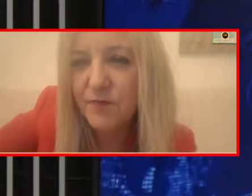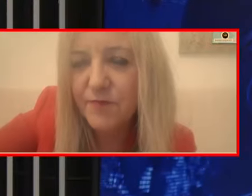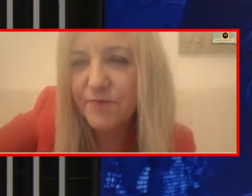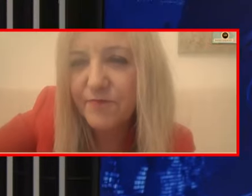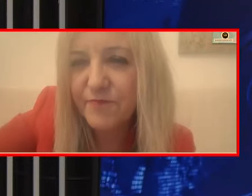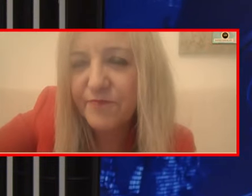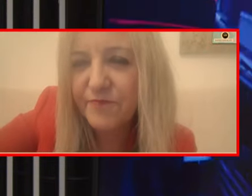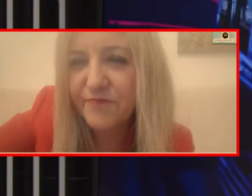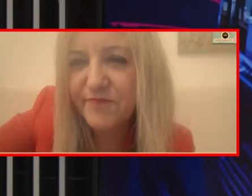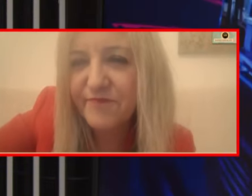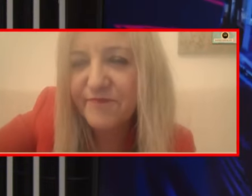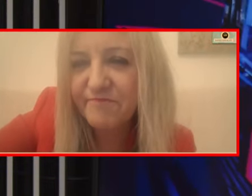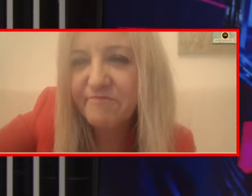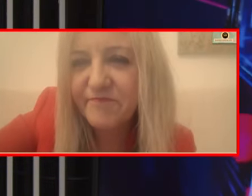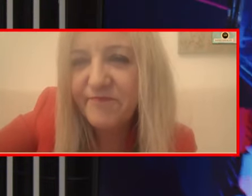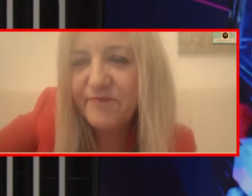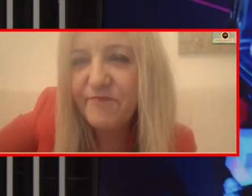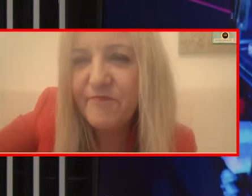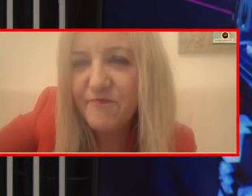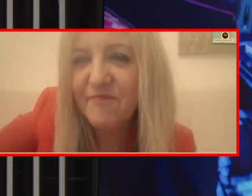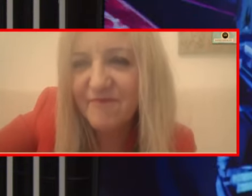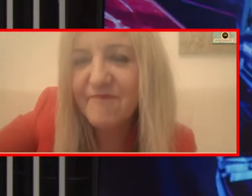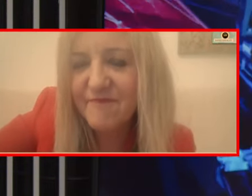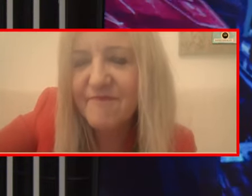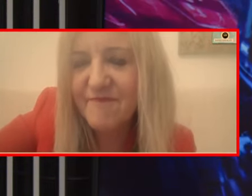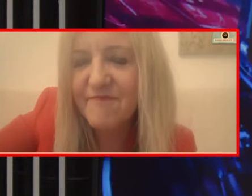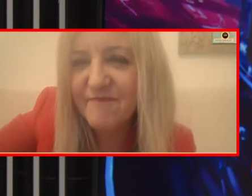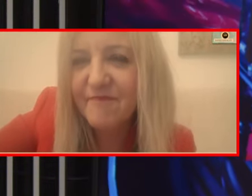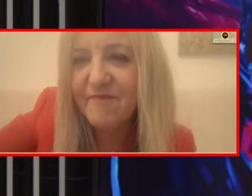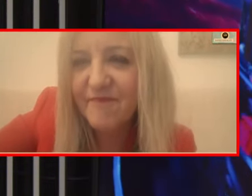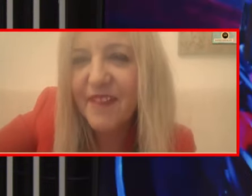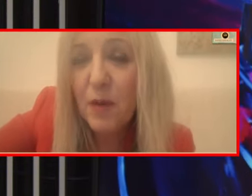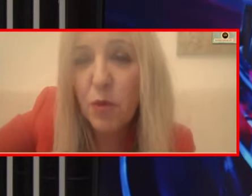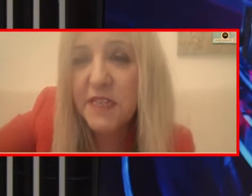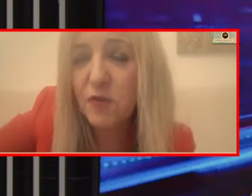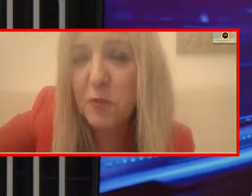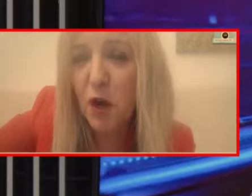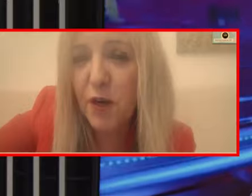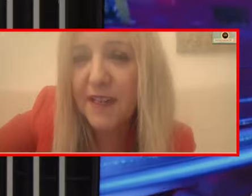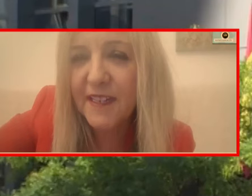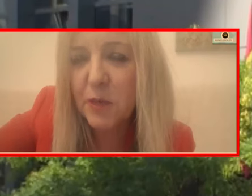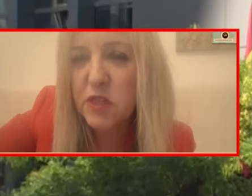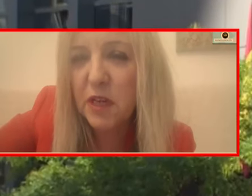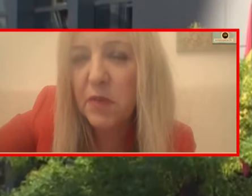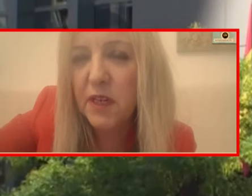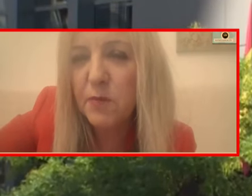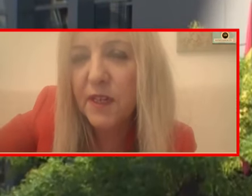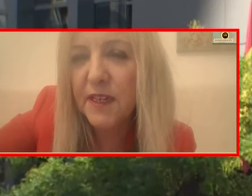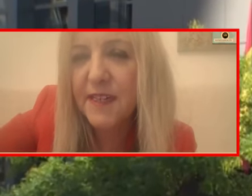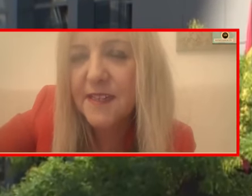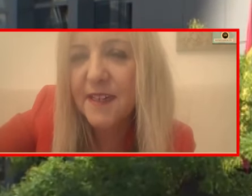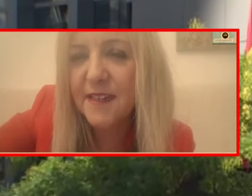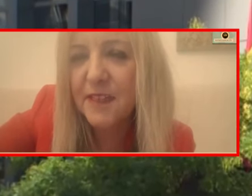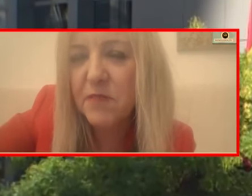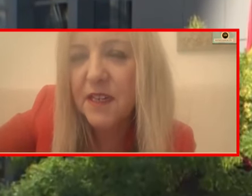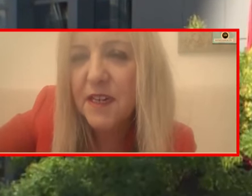Quería usted hablar de una denuncia de manos limpias contra los padres de Sánchez. Cuéntenos. Pues esa última hora que tenemos también, porque